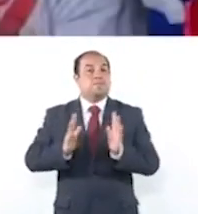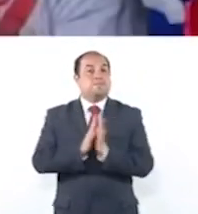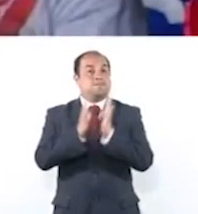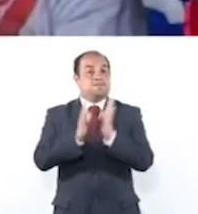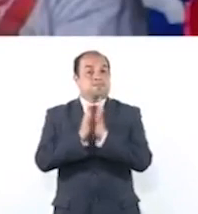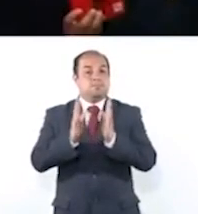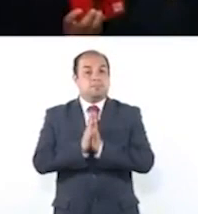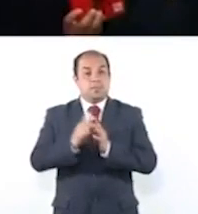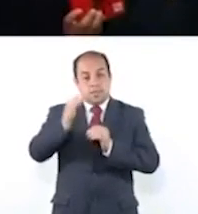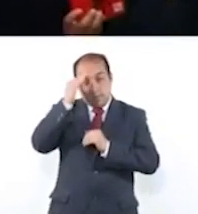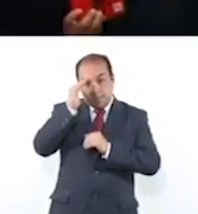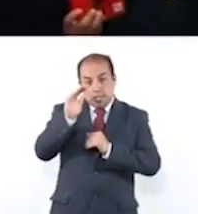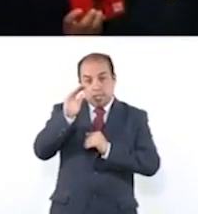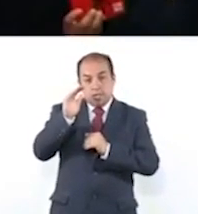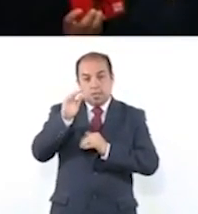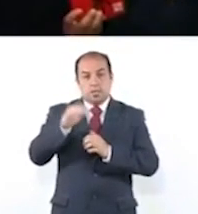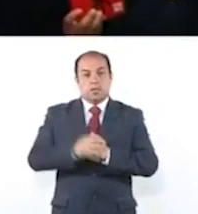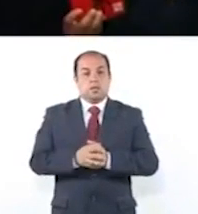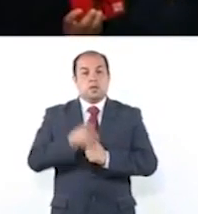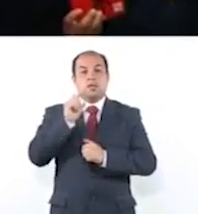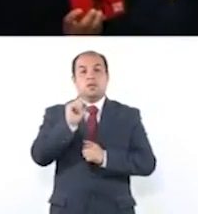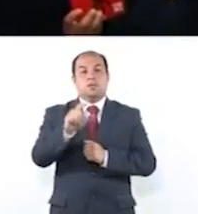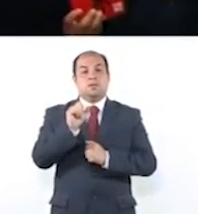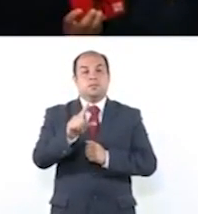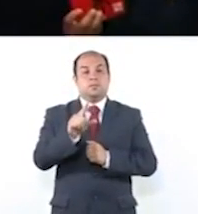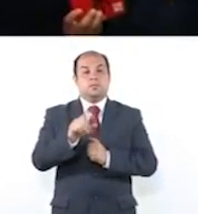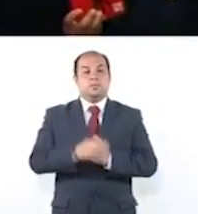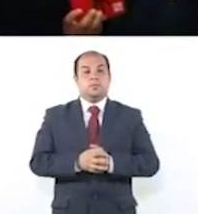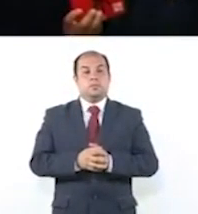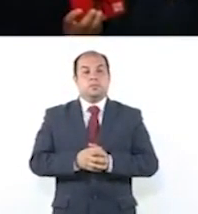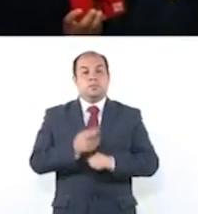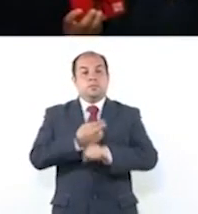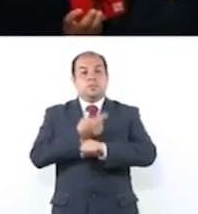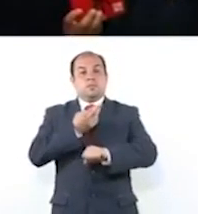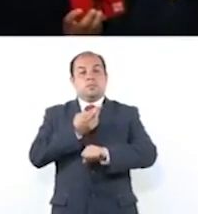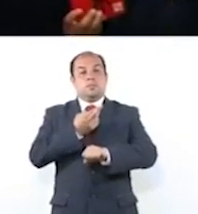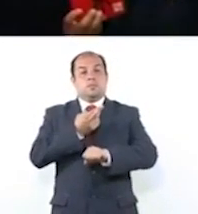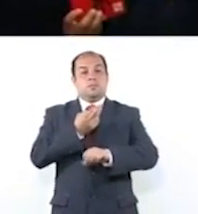involucrados, conscientes y también con mayor